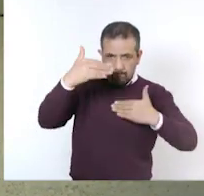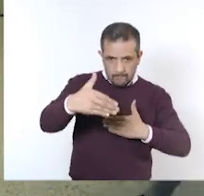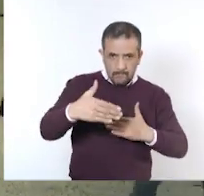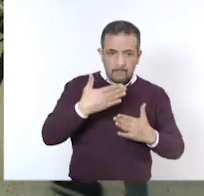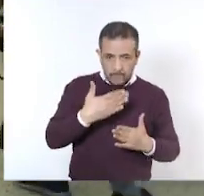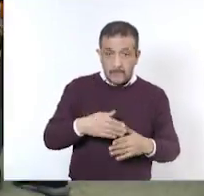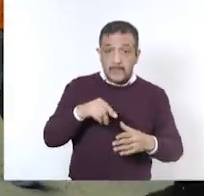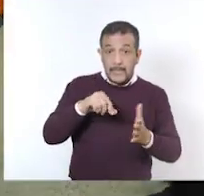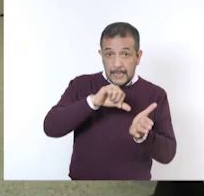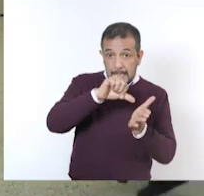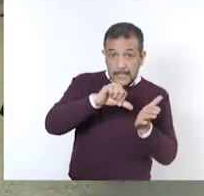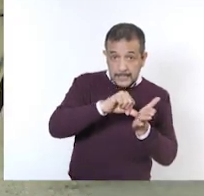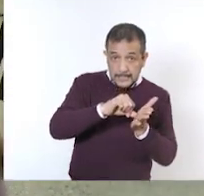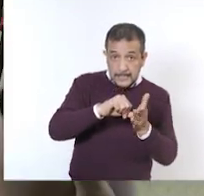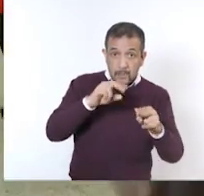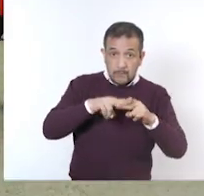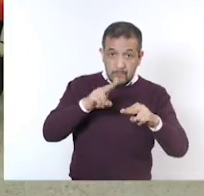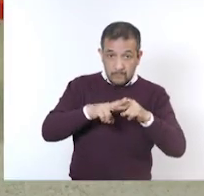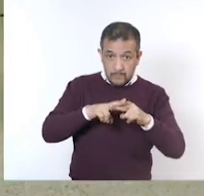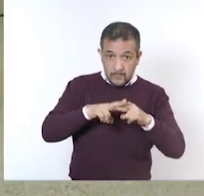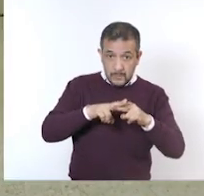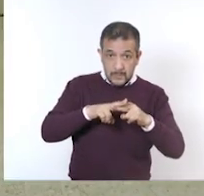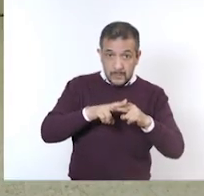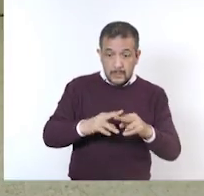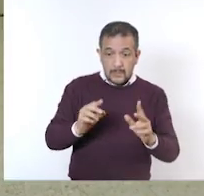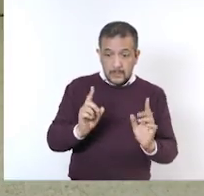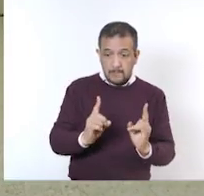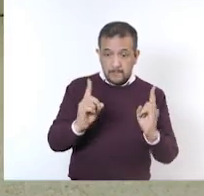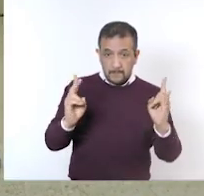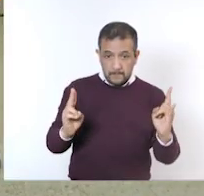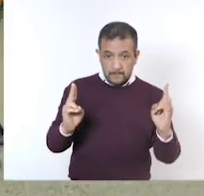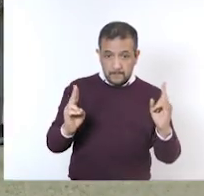En el centro, coloquen las sillas con una cuerda atada en ellas.